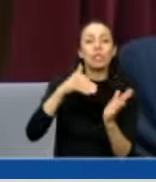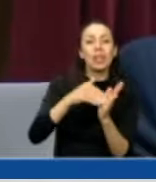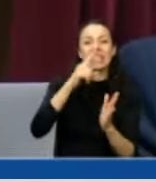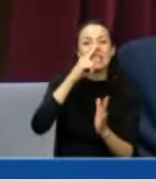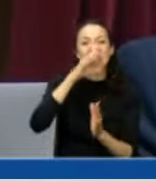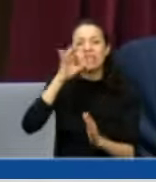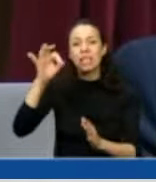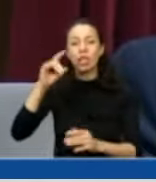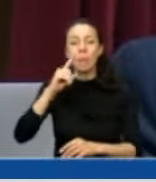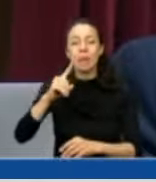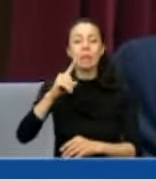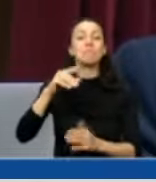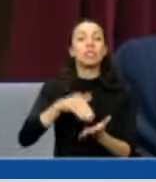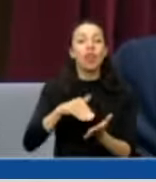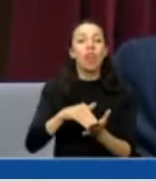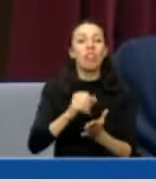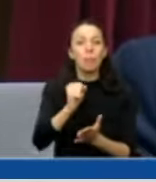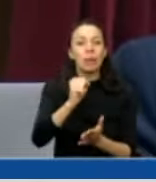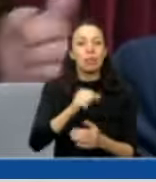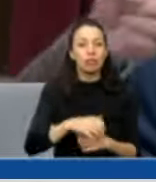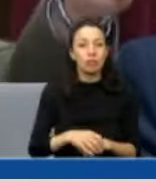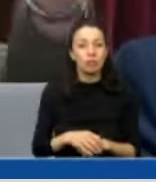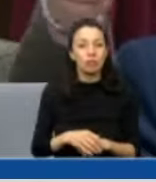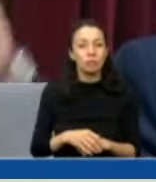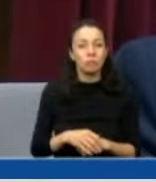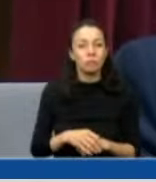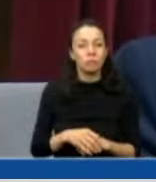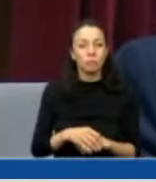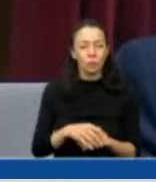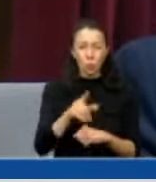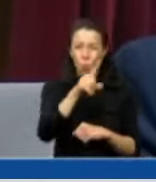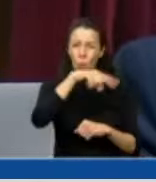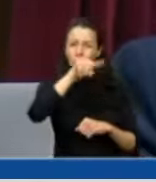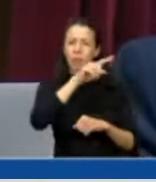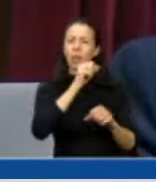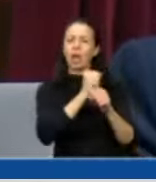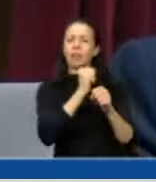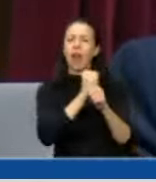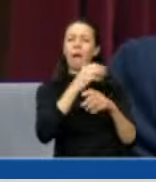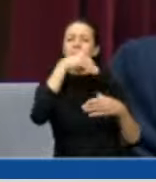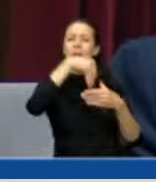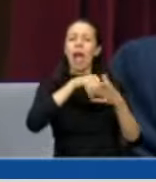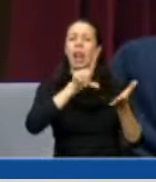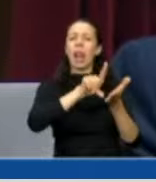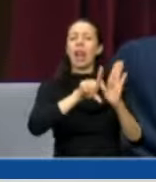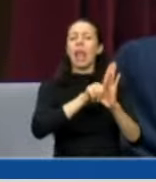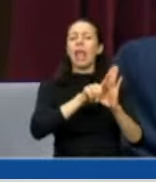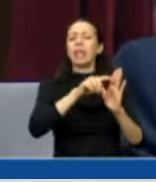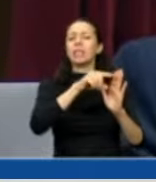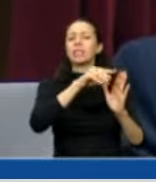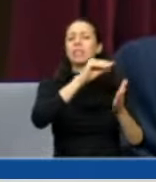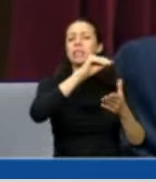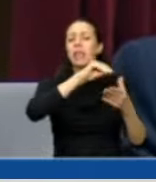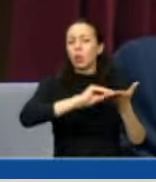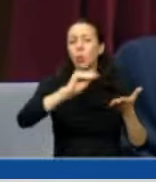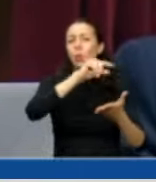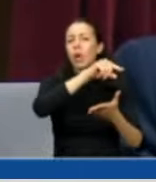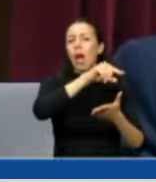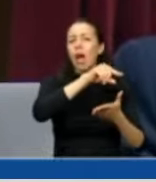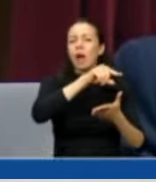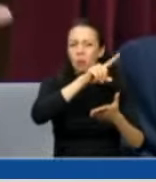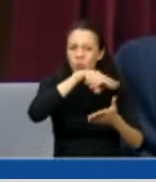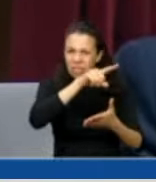avanzar en mayorías legislativas. Si uno toma como parámetro lo que significa hoy el voto de confianza en las